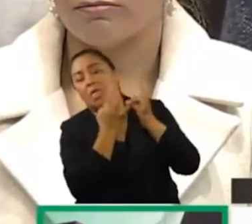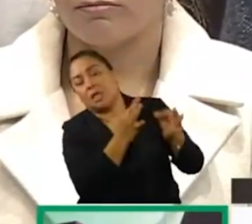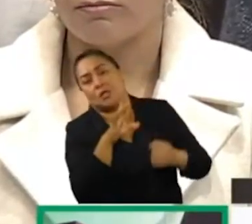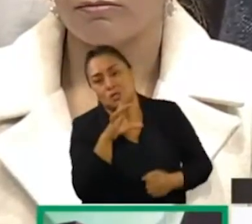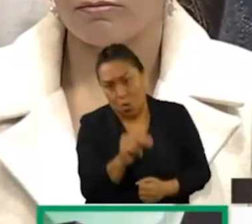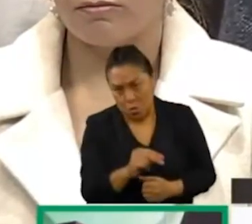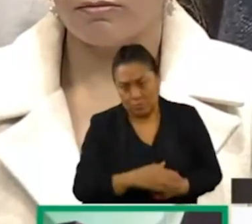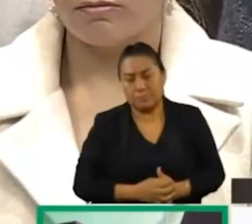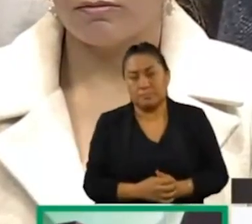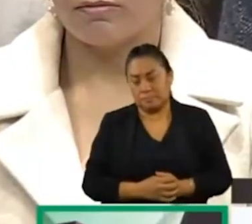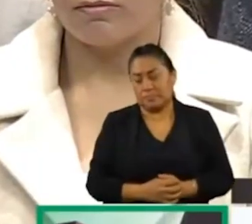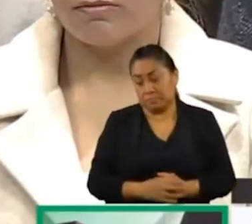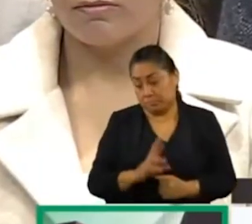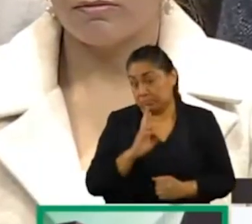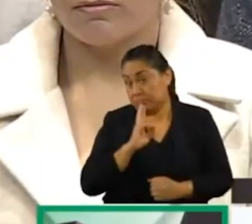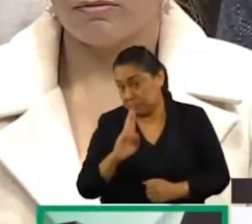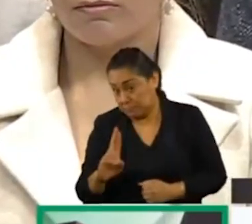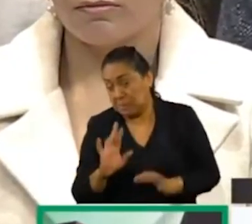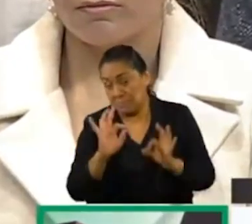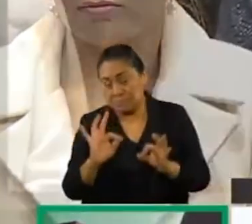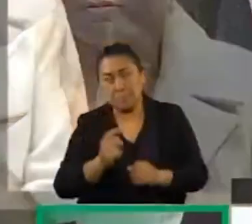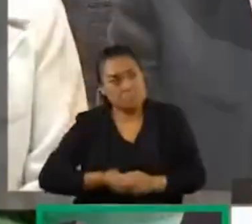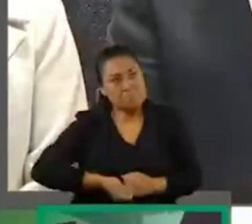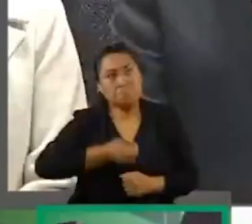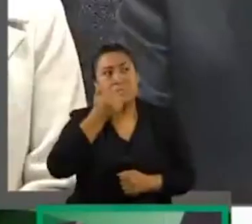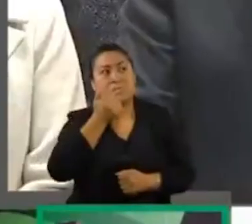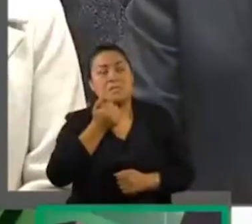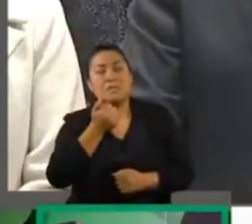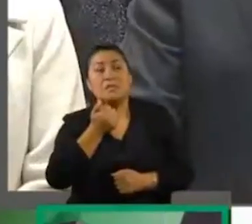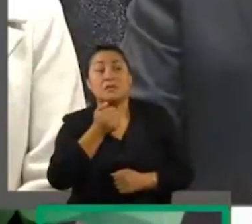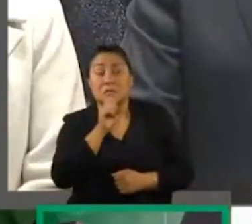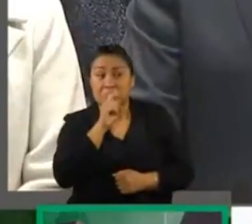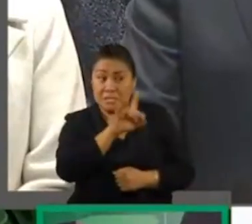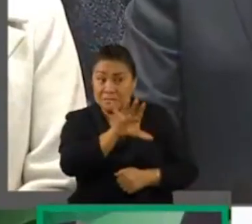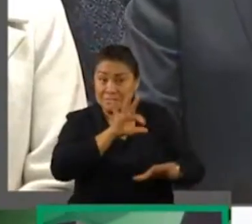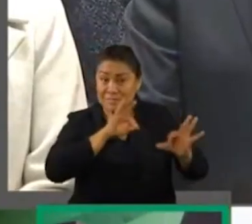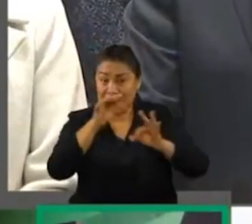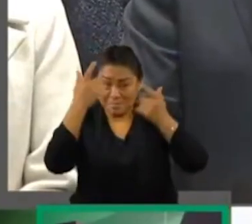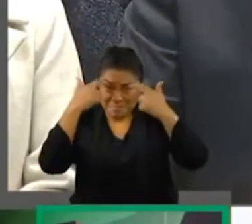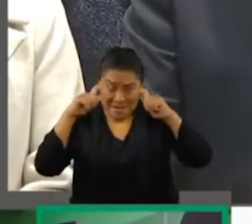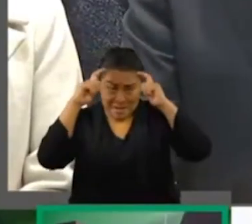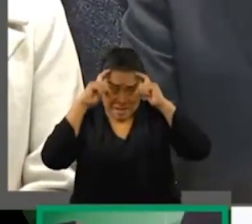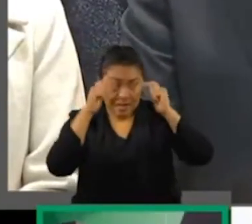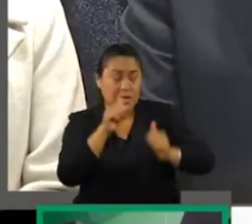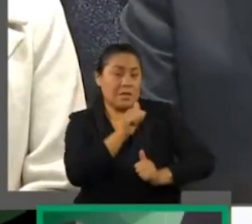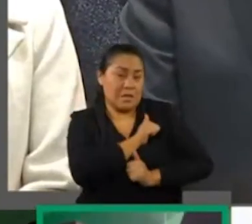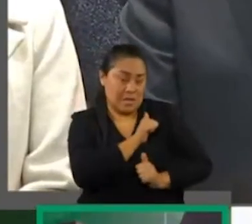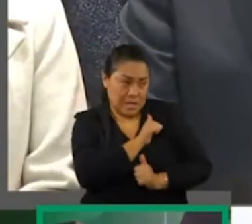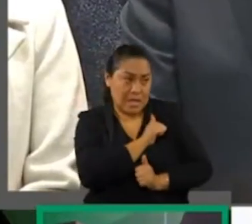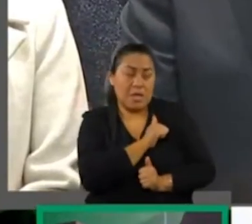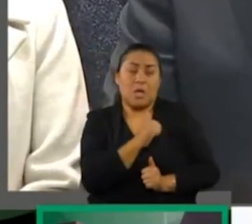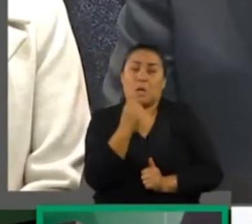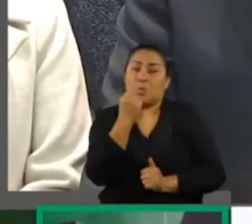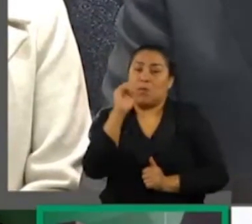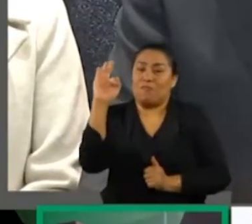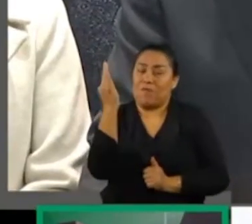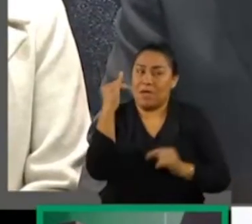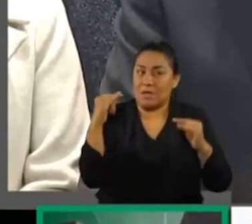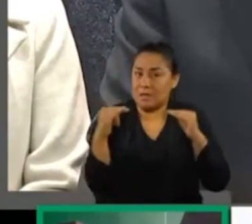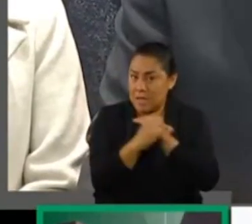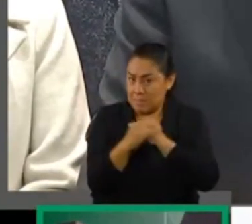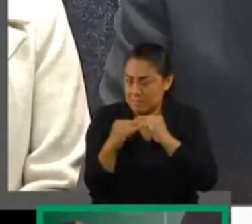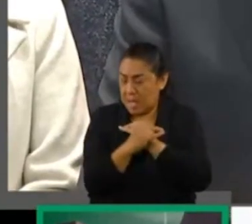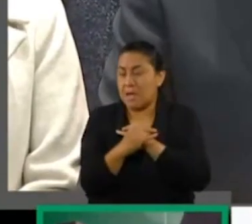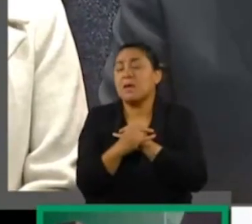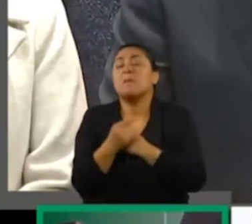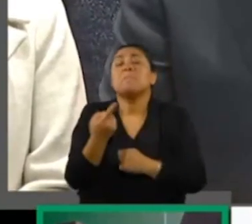a su pregunta, fue creada por elementos de la Marina y del Ejército y de la Policía Federal de Caminos, y su primer